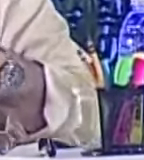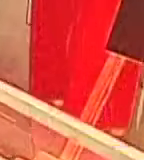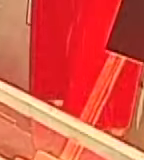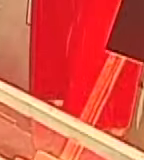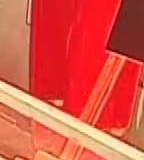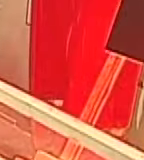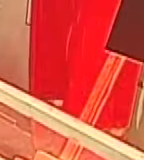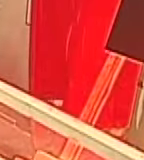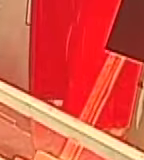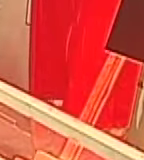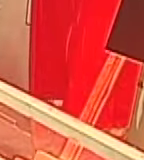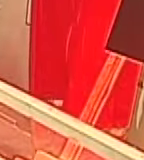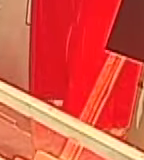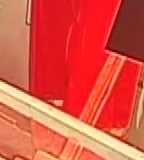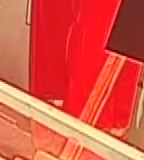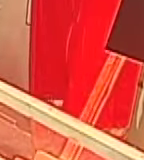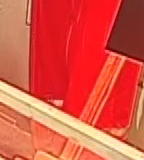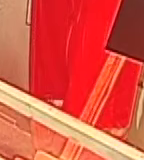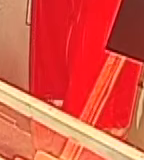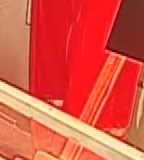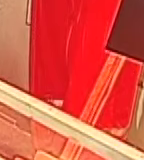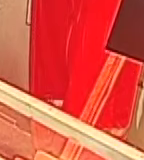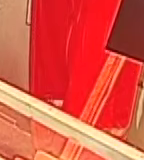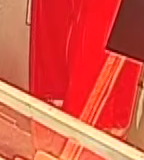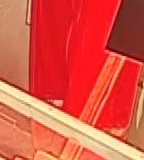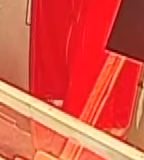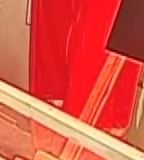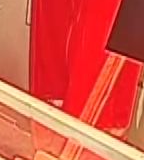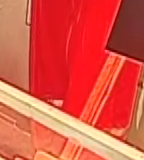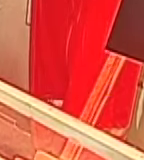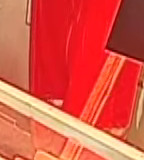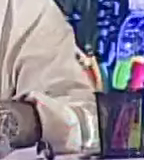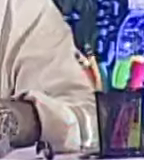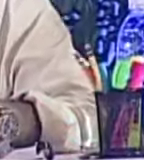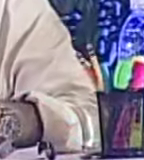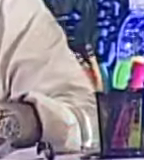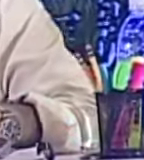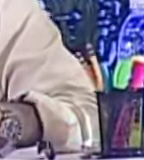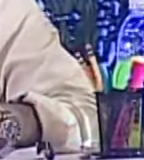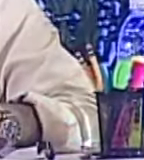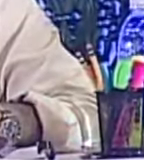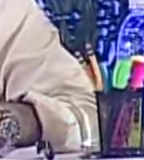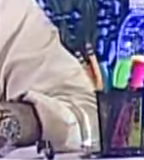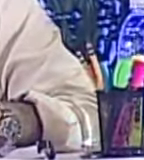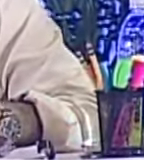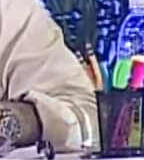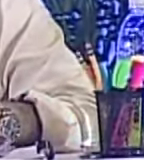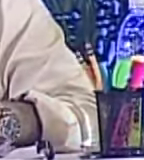de la patria, clase obrera profesional. Belén, también, 25 años,